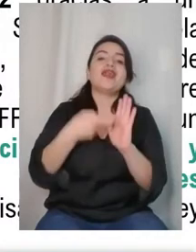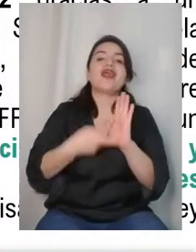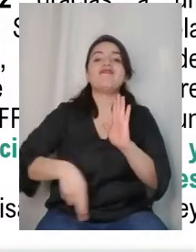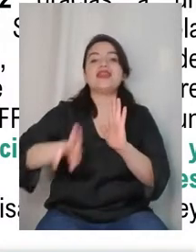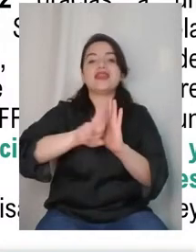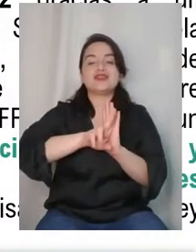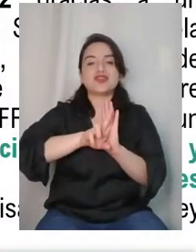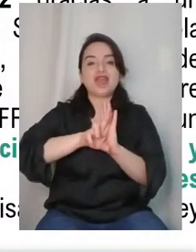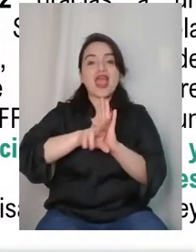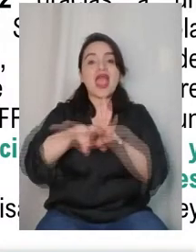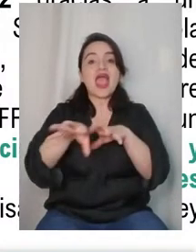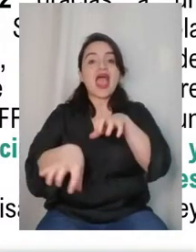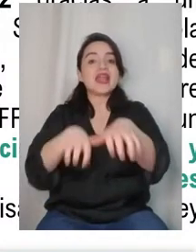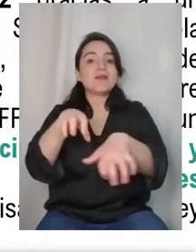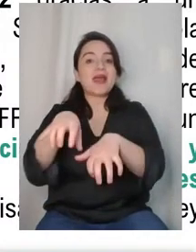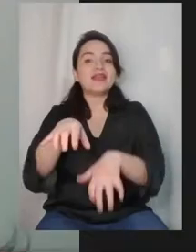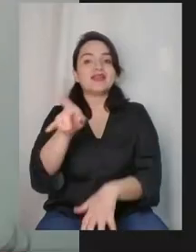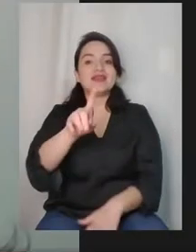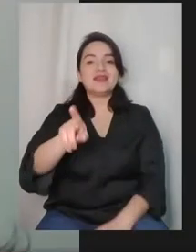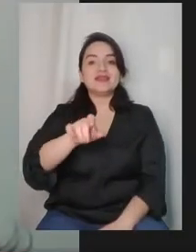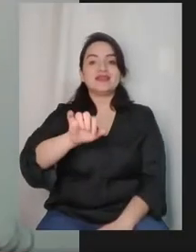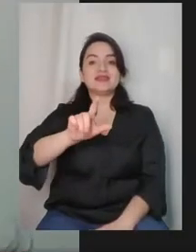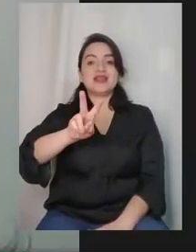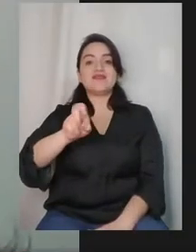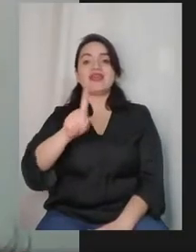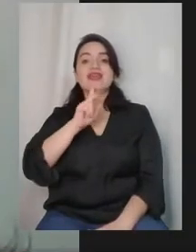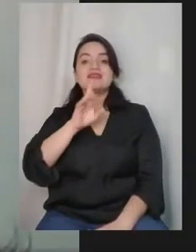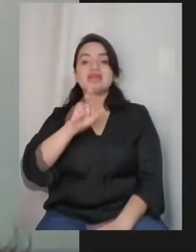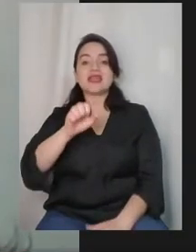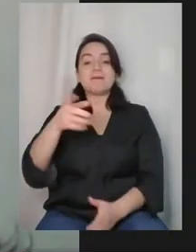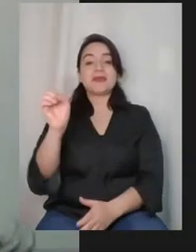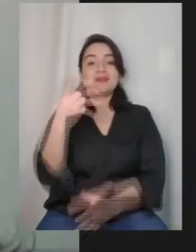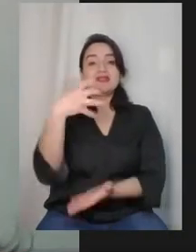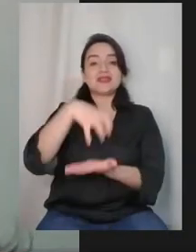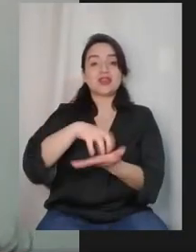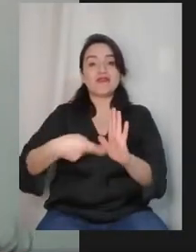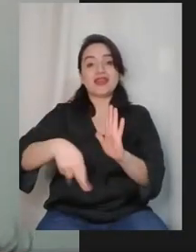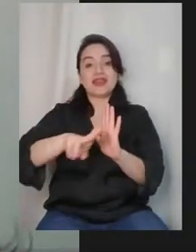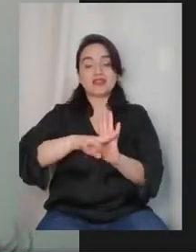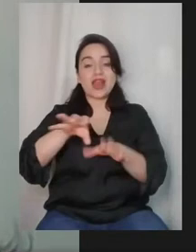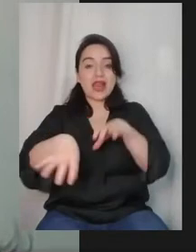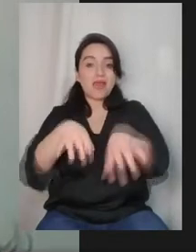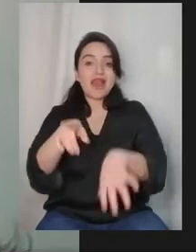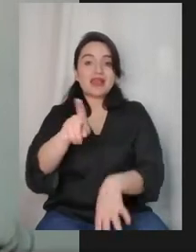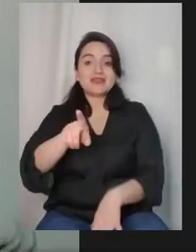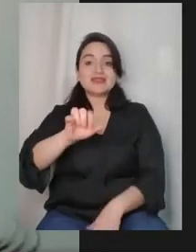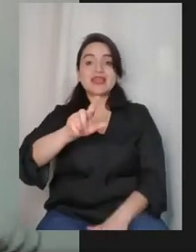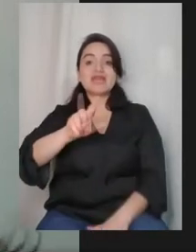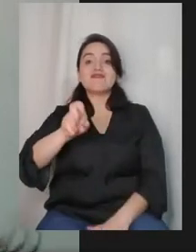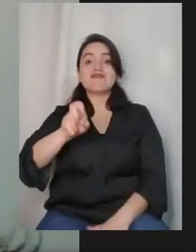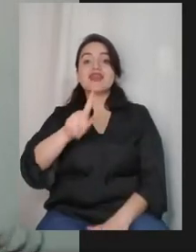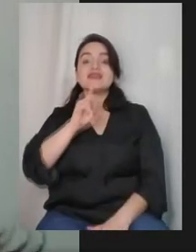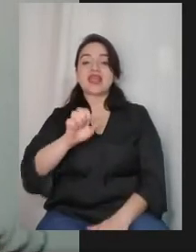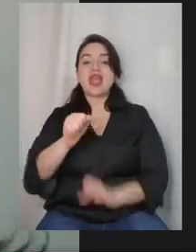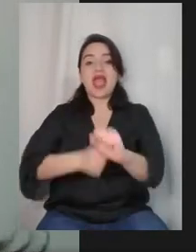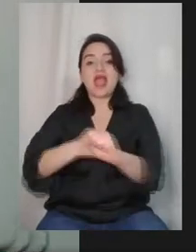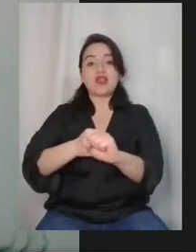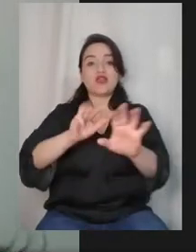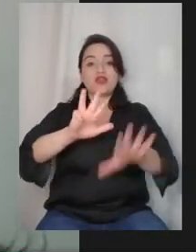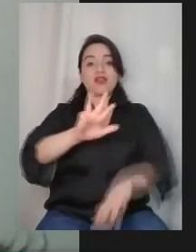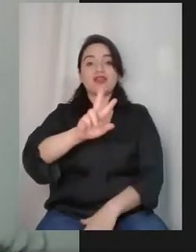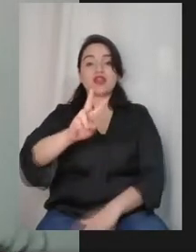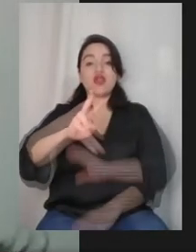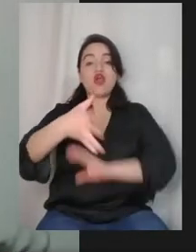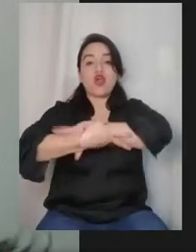fue el primer centro de rehabilitación de fauna silvestre en Chile, creado en el año 92 con un convenio con el SAC, donde recibimos, albergamos